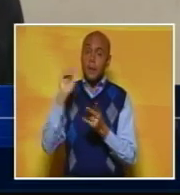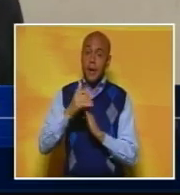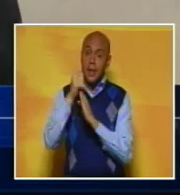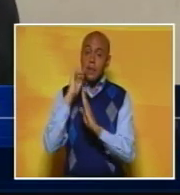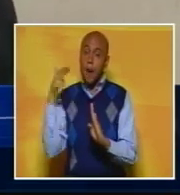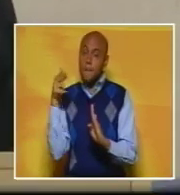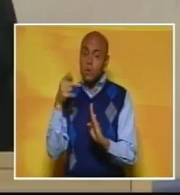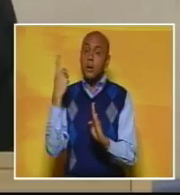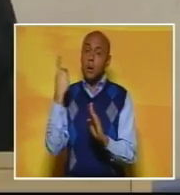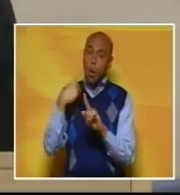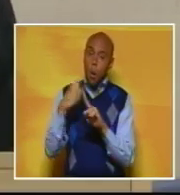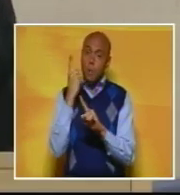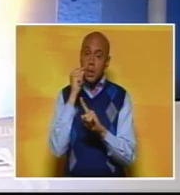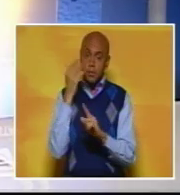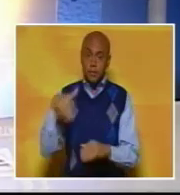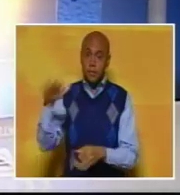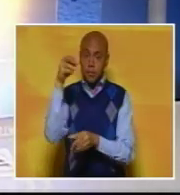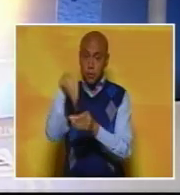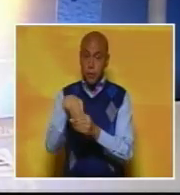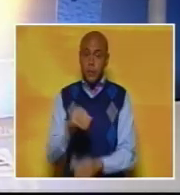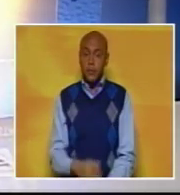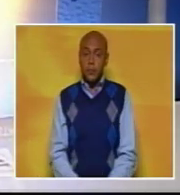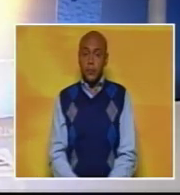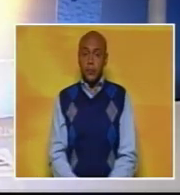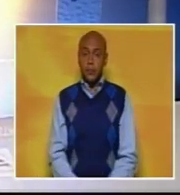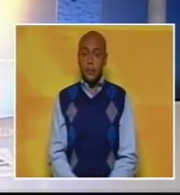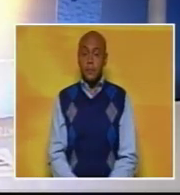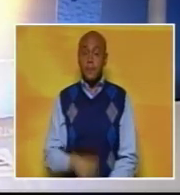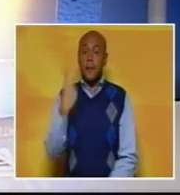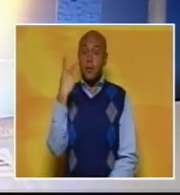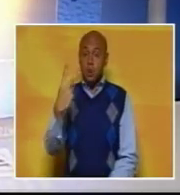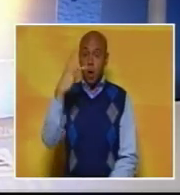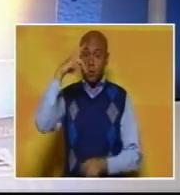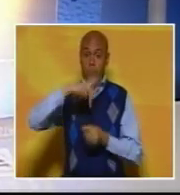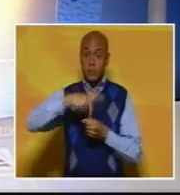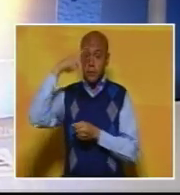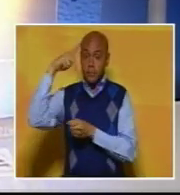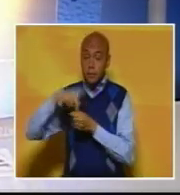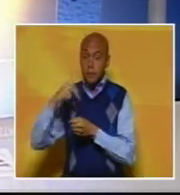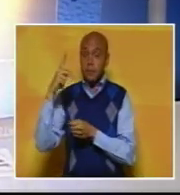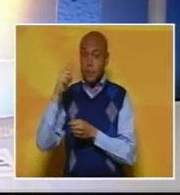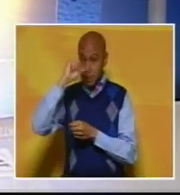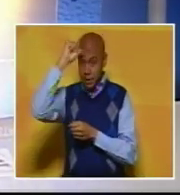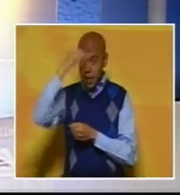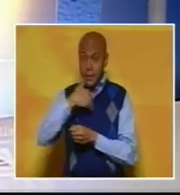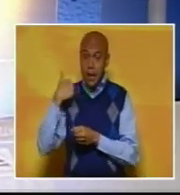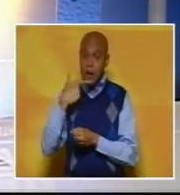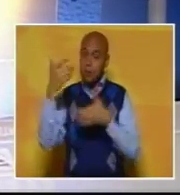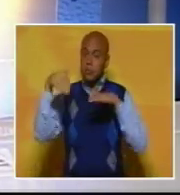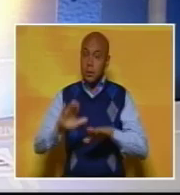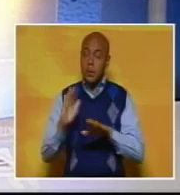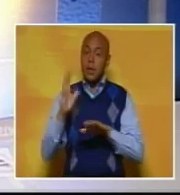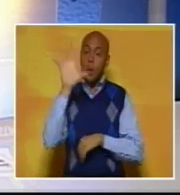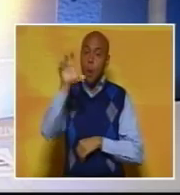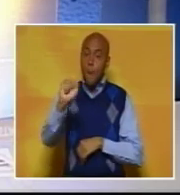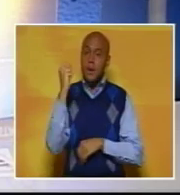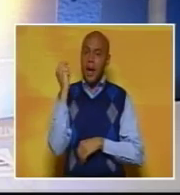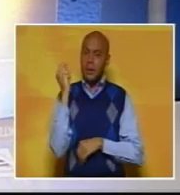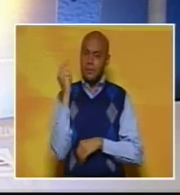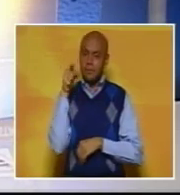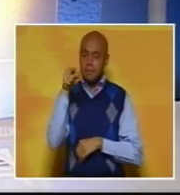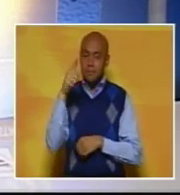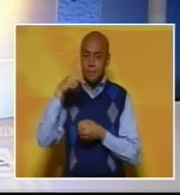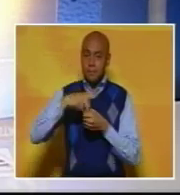y excombatientes. 2 refinerías de India planean cancelar sus compras de petróleo venezolano en abril